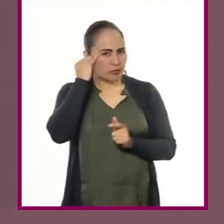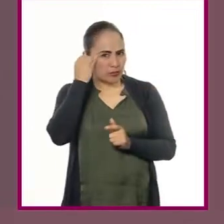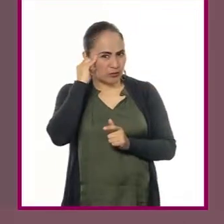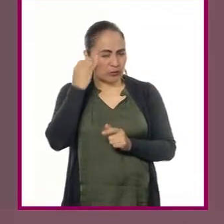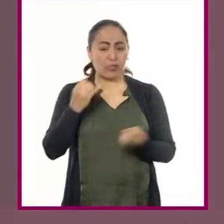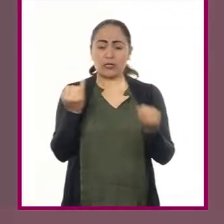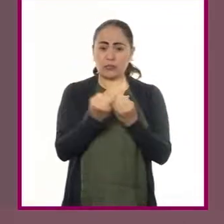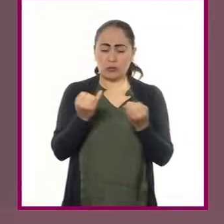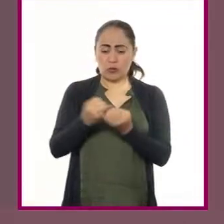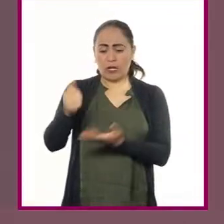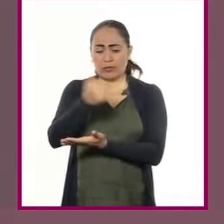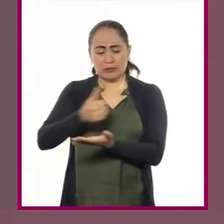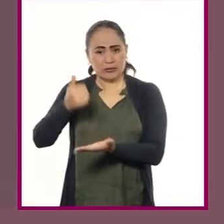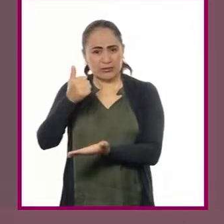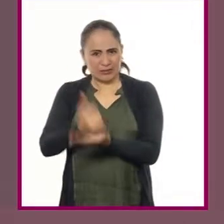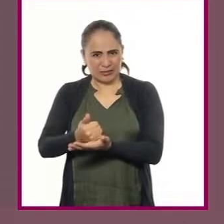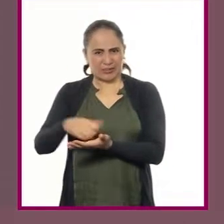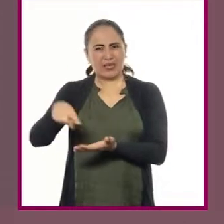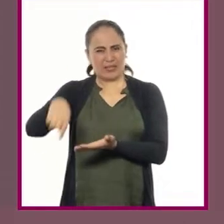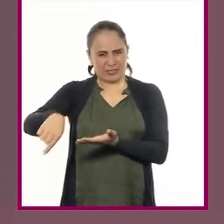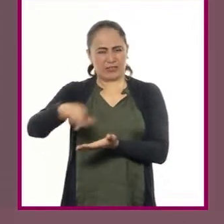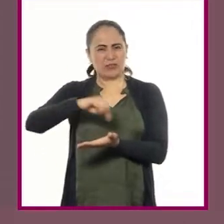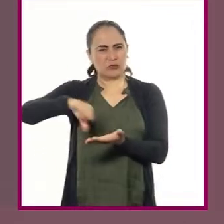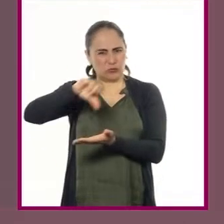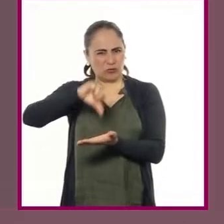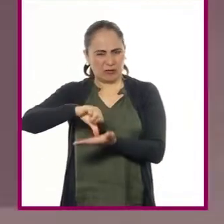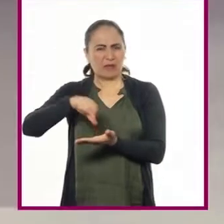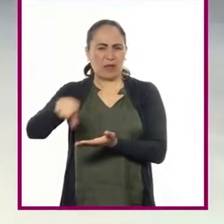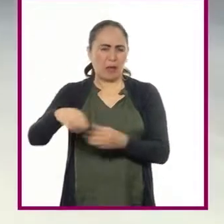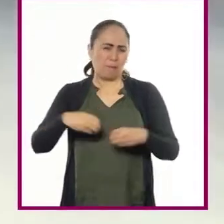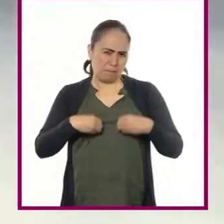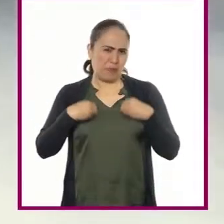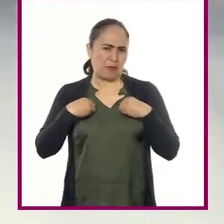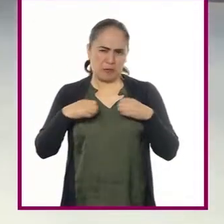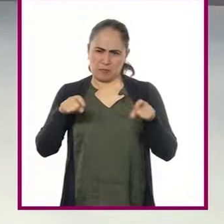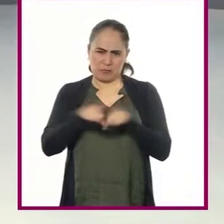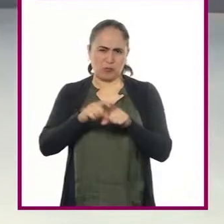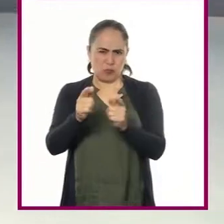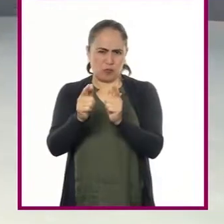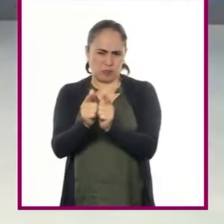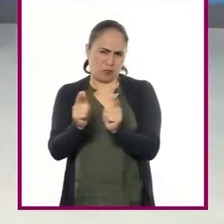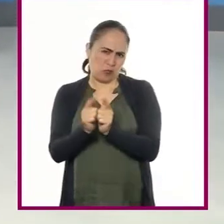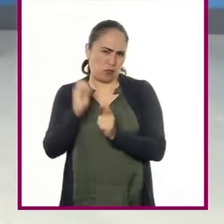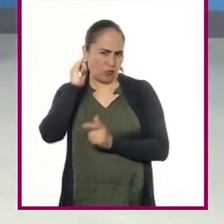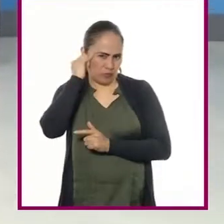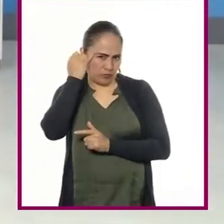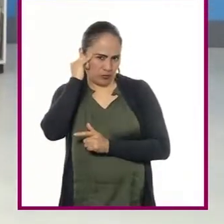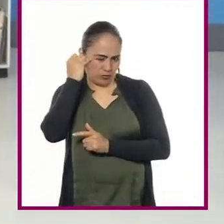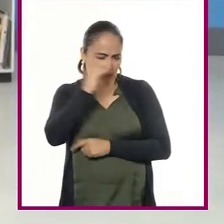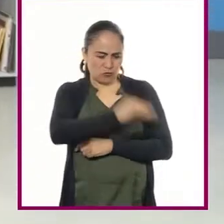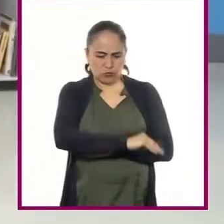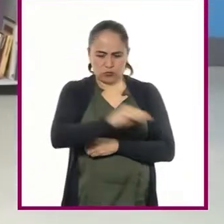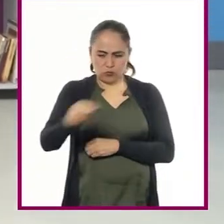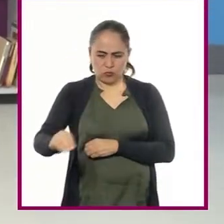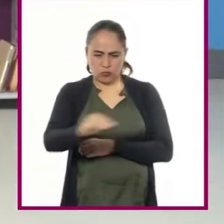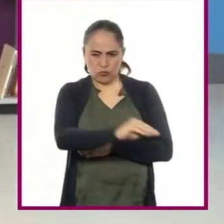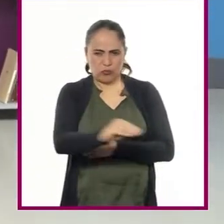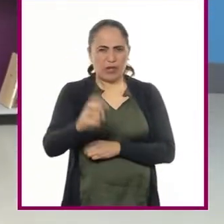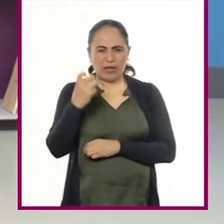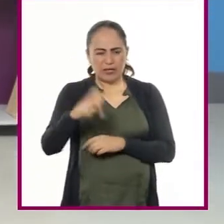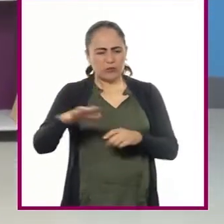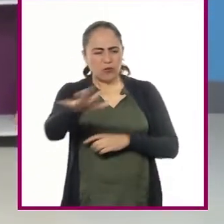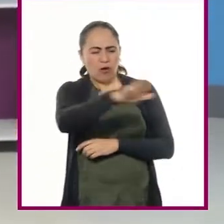también comenzaron a habitar indígenas. Esta situación se repetía en diferentes lugares del